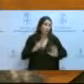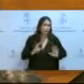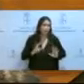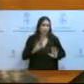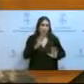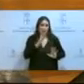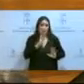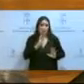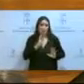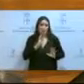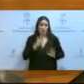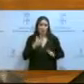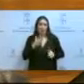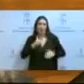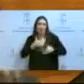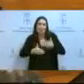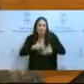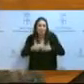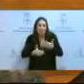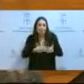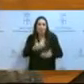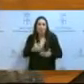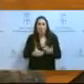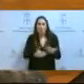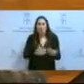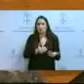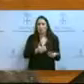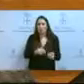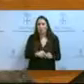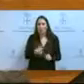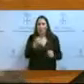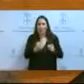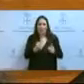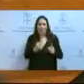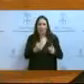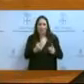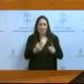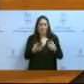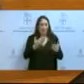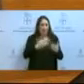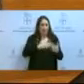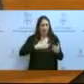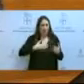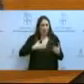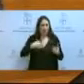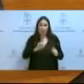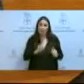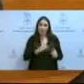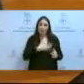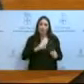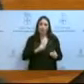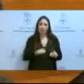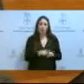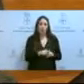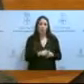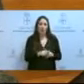de carácter vetocrático, porque se han visto muchos momentos que no se quería hablar, simplemente se quería que las cosas no salieran adelante.